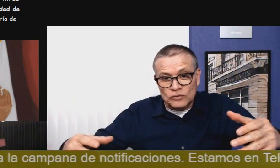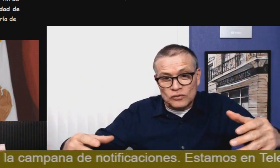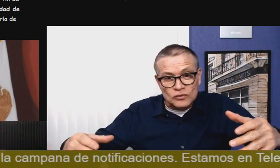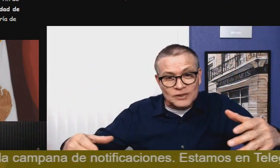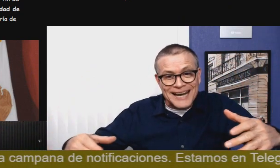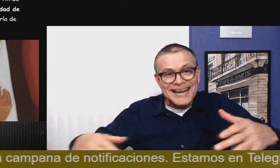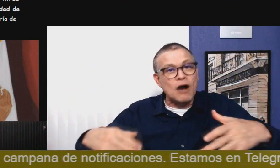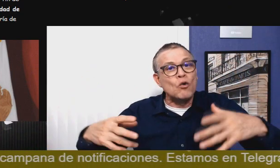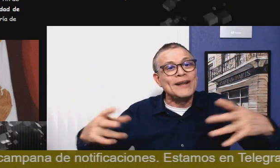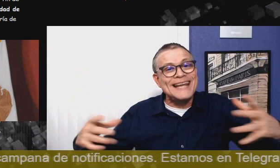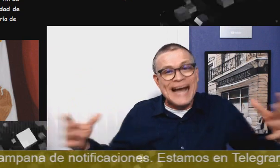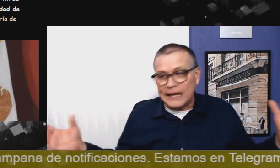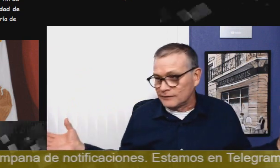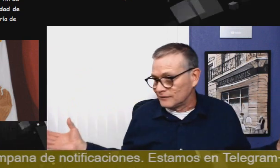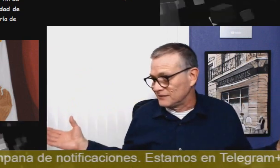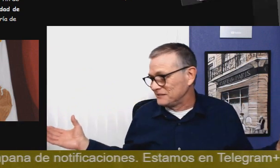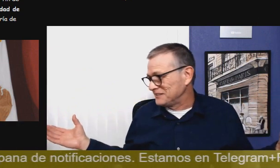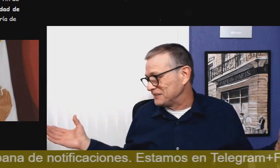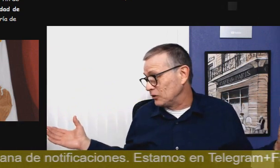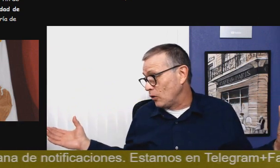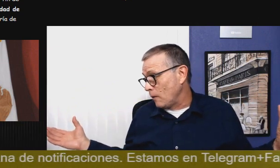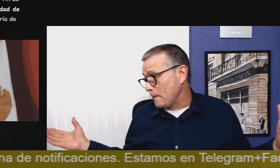una jauría.